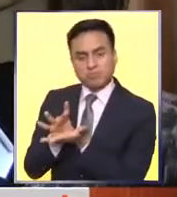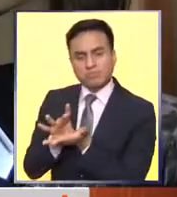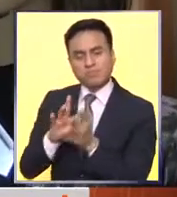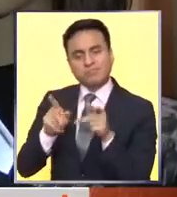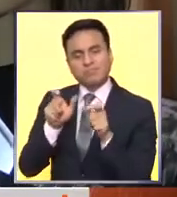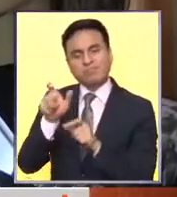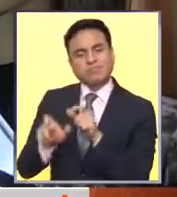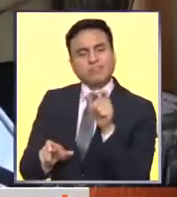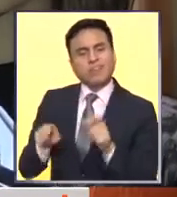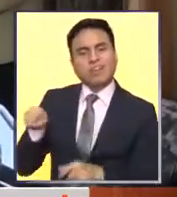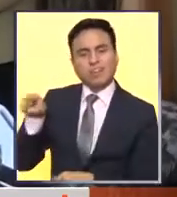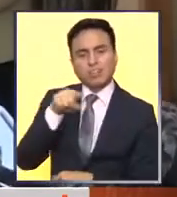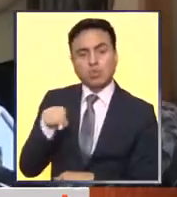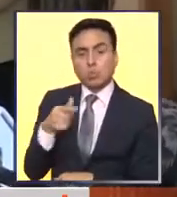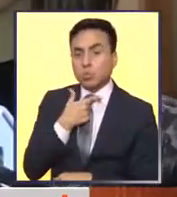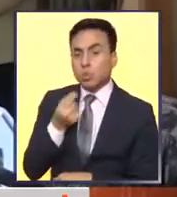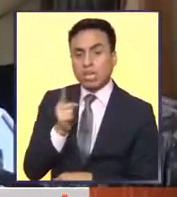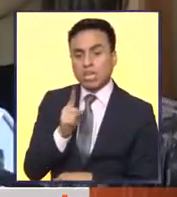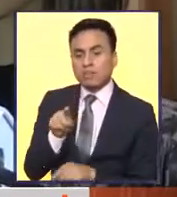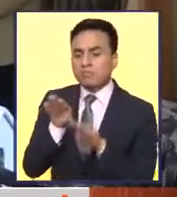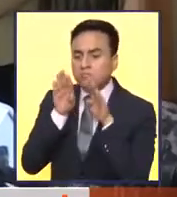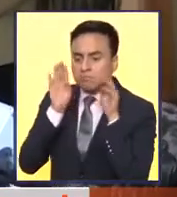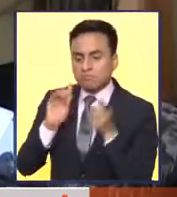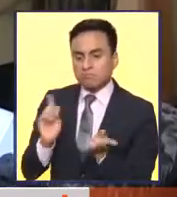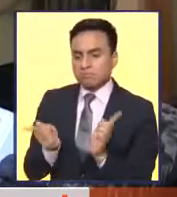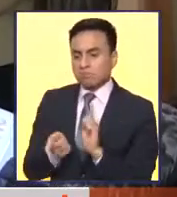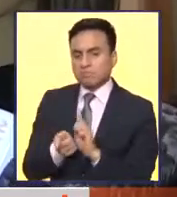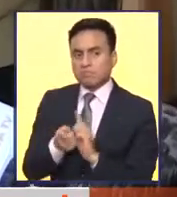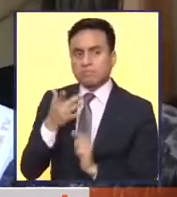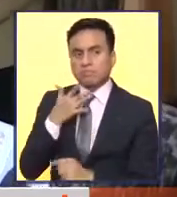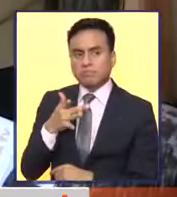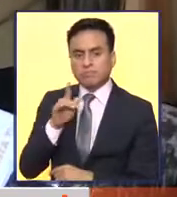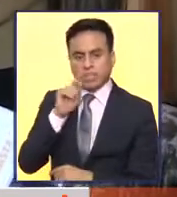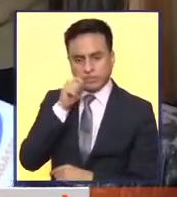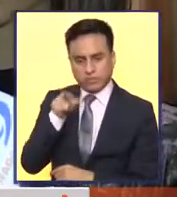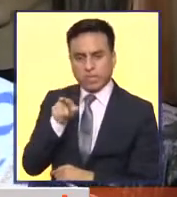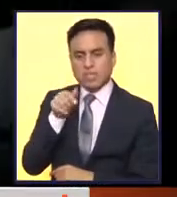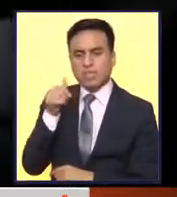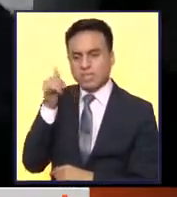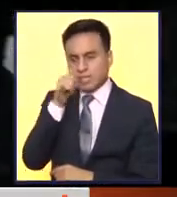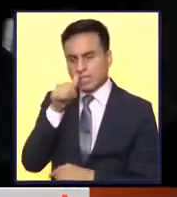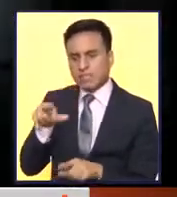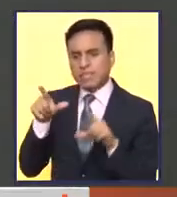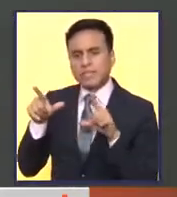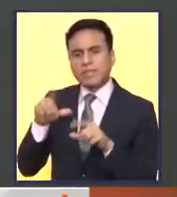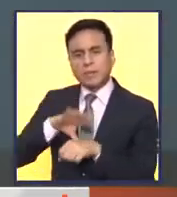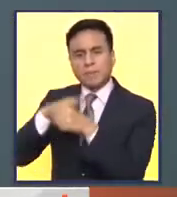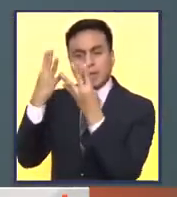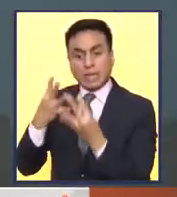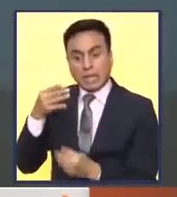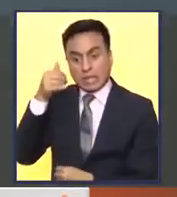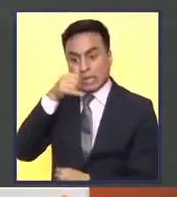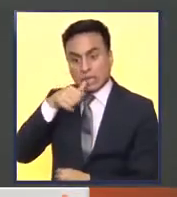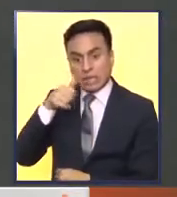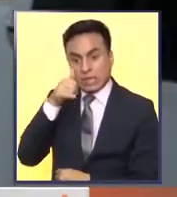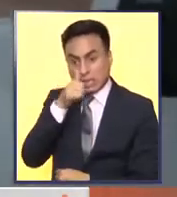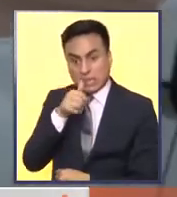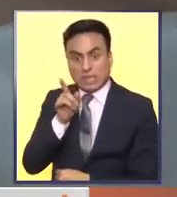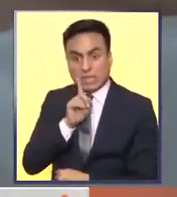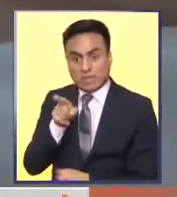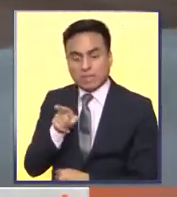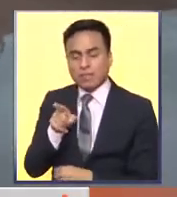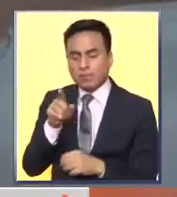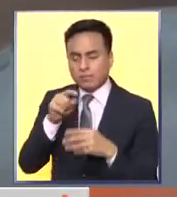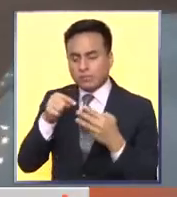aquellos que no quieren regularizarse porque de seguro que tienen antecedentes penales. La idea es atacar los puntos más